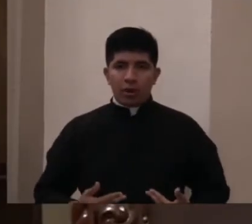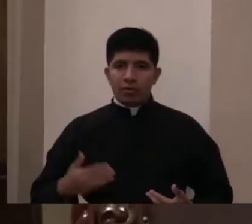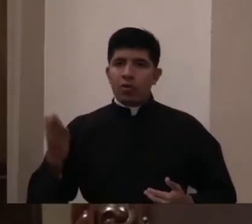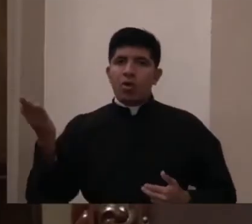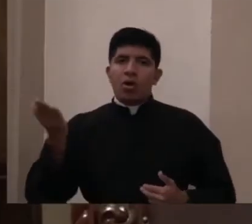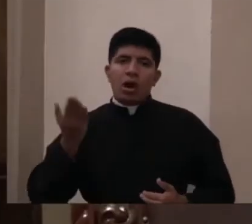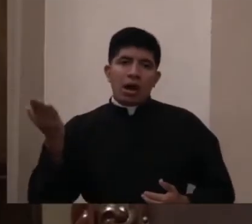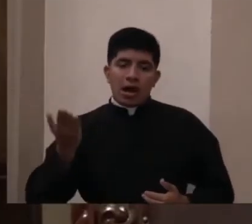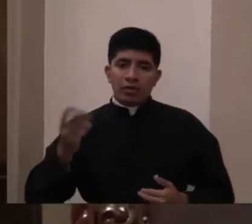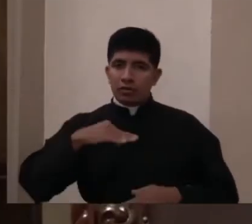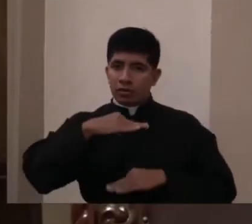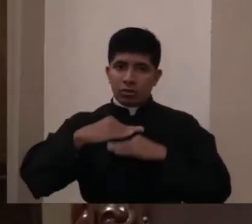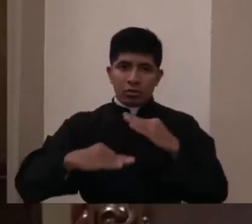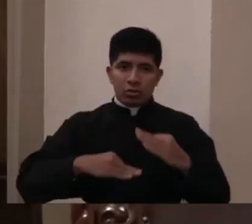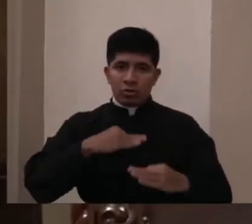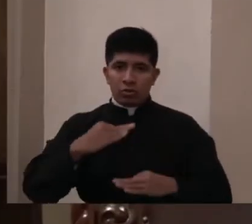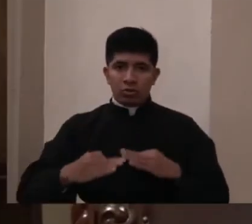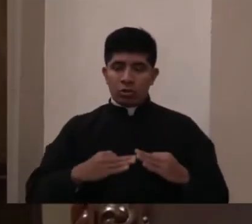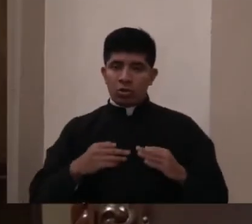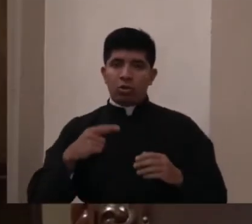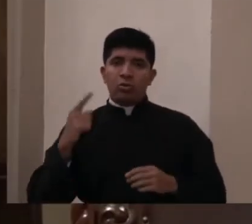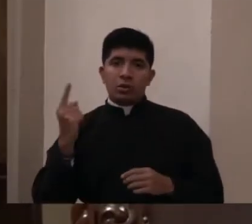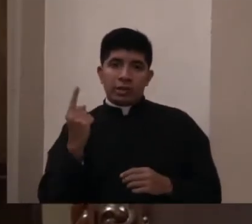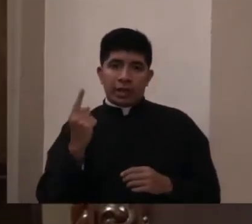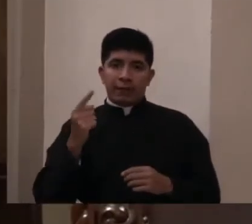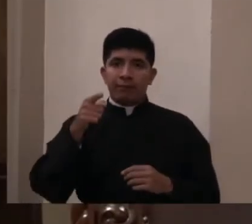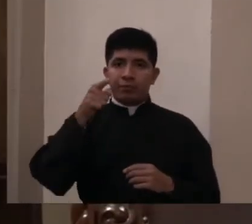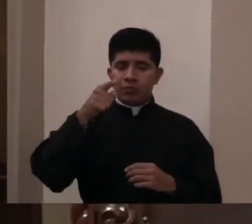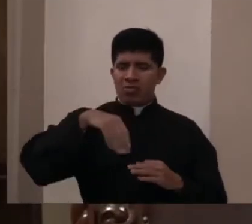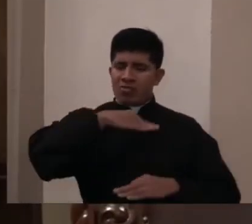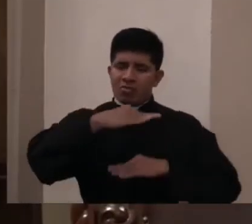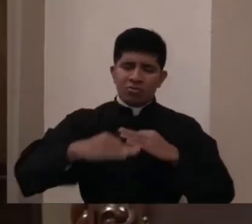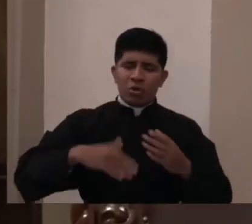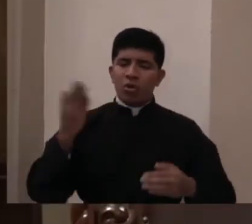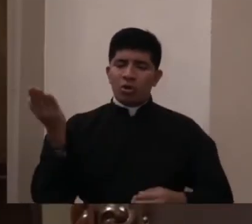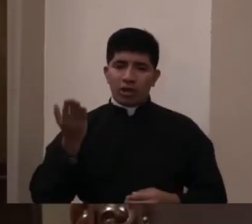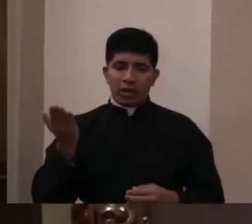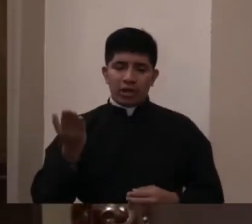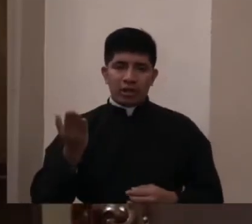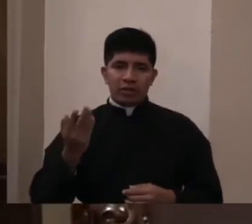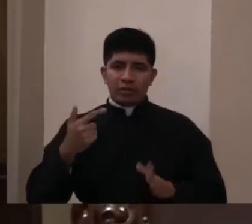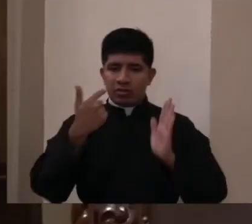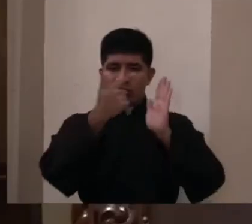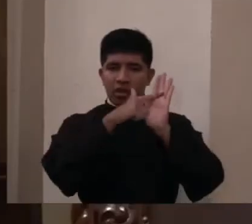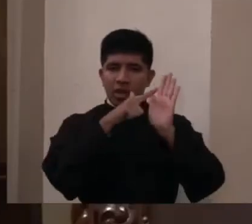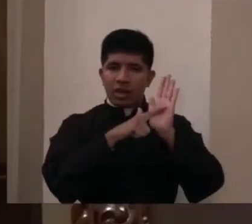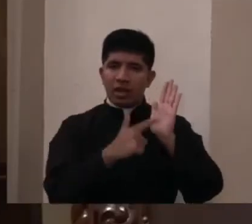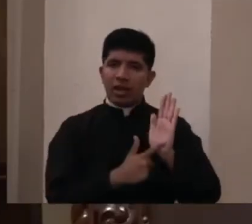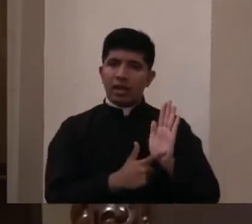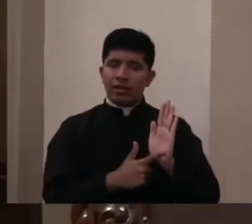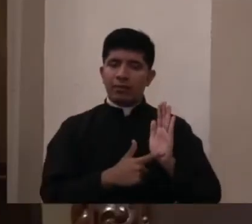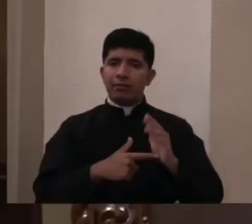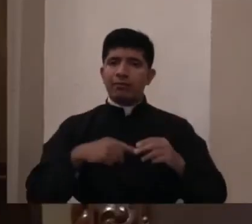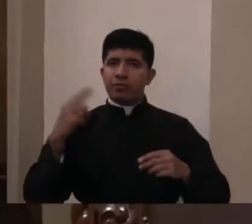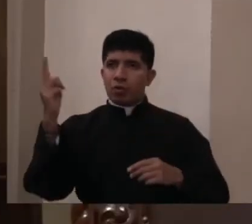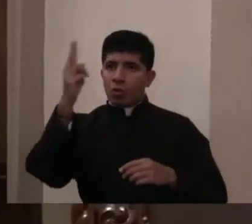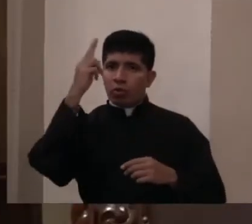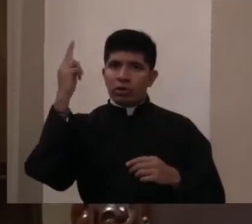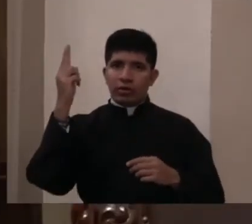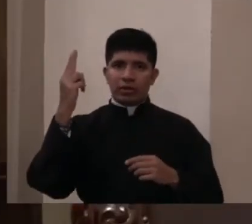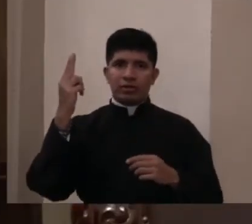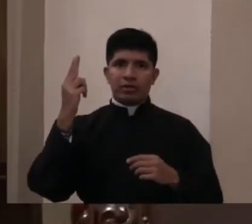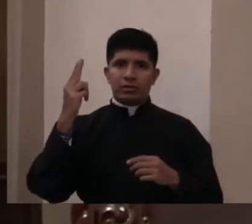lo que tú hagas pueda convertirse en una ley universal del comportamiento humano. De manera